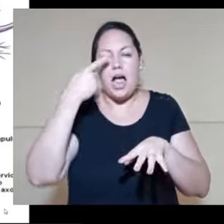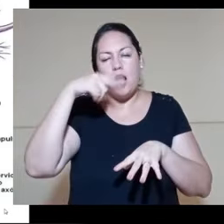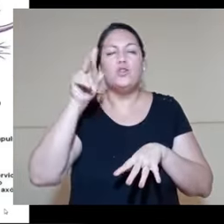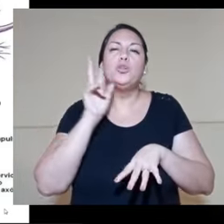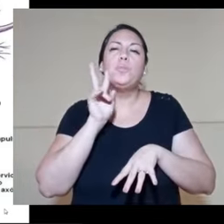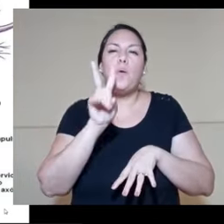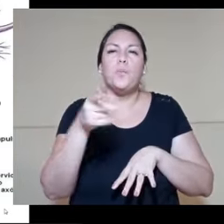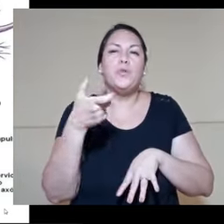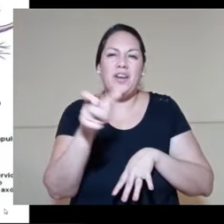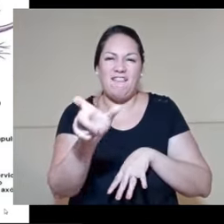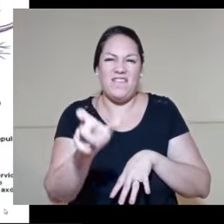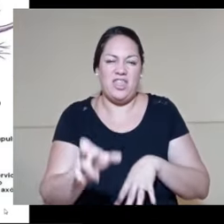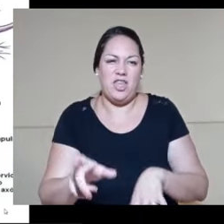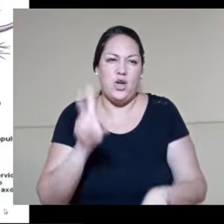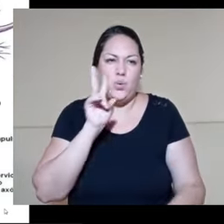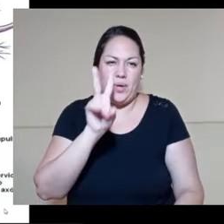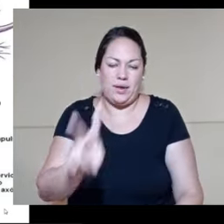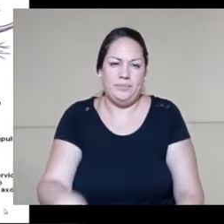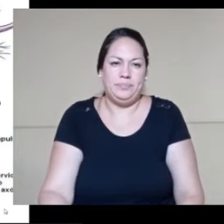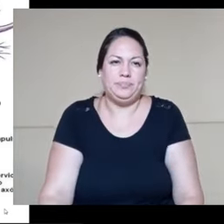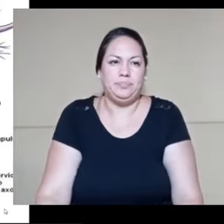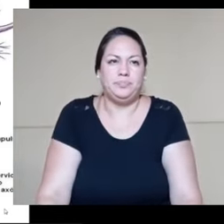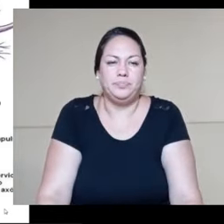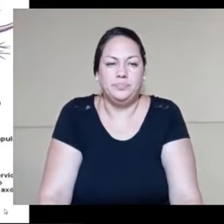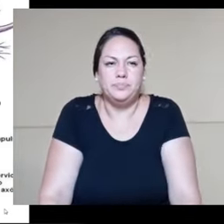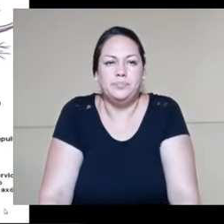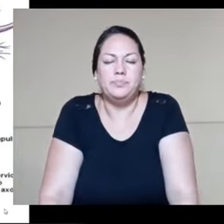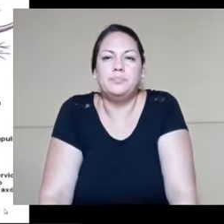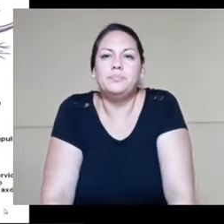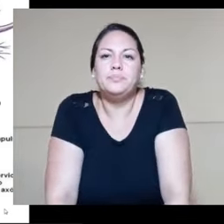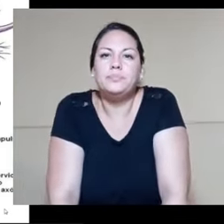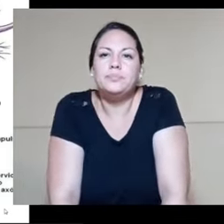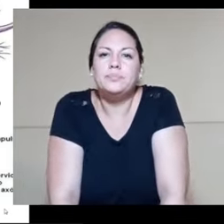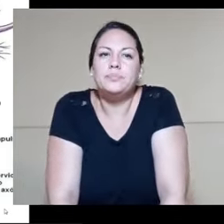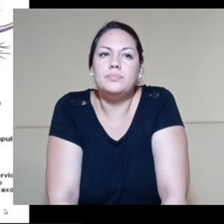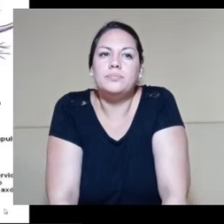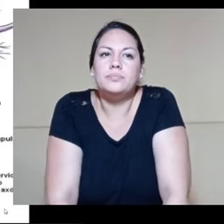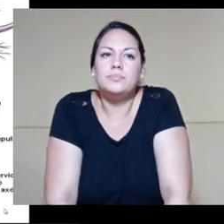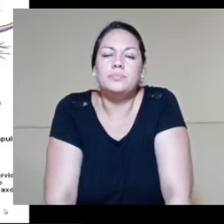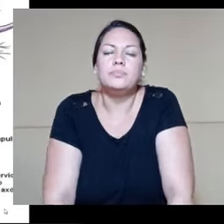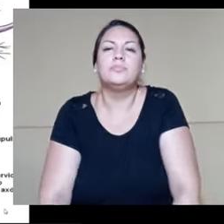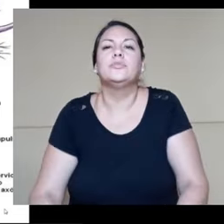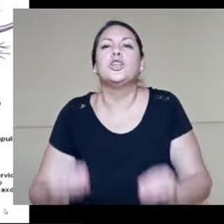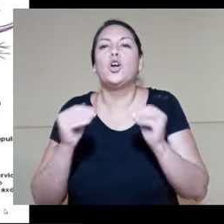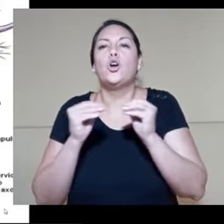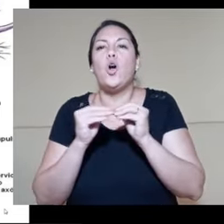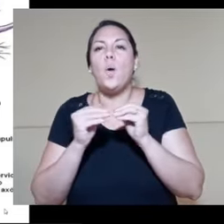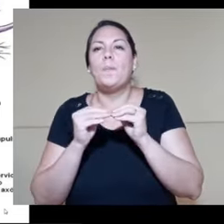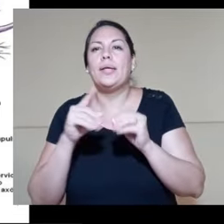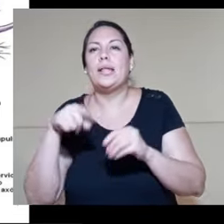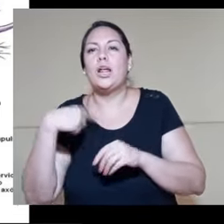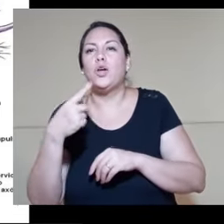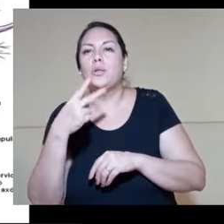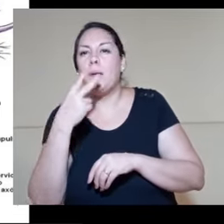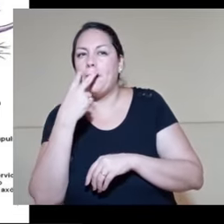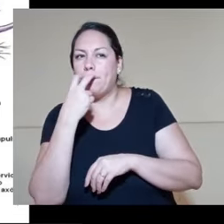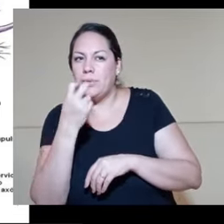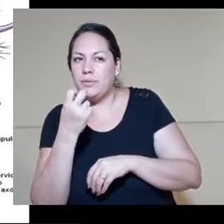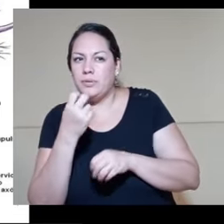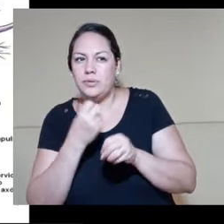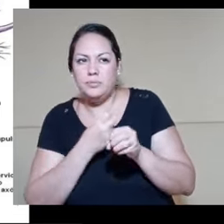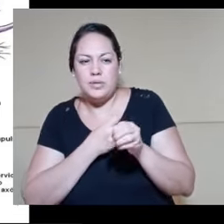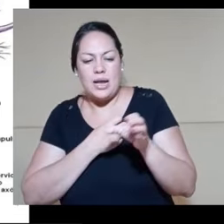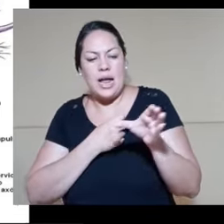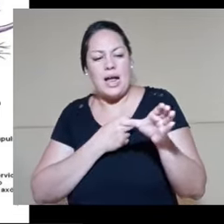Claro. Sí, ahora vamos a ver al final un video para que ustedes vean. ¿Mm? Profe,